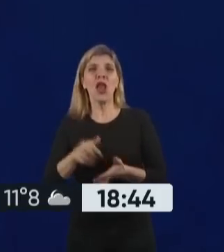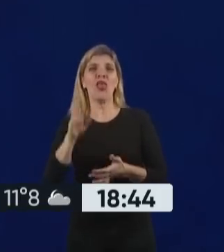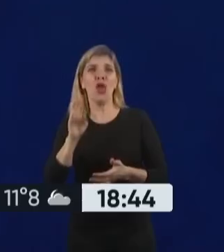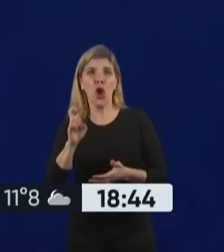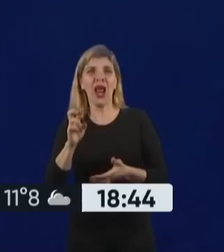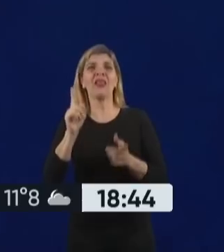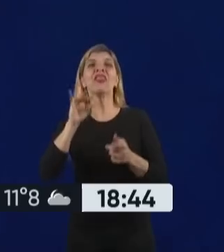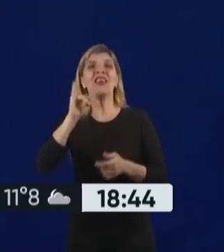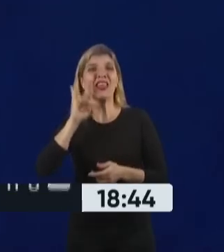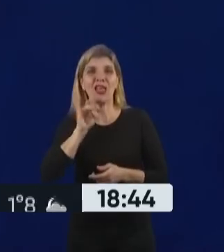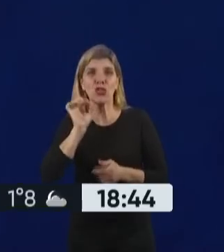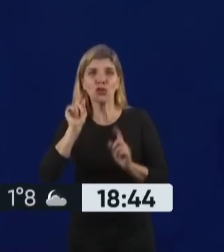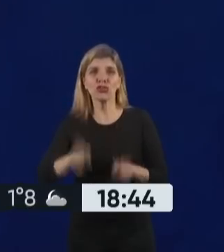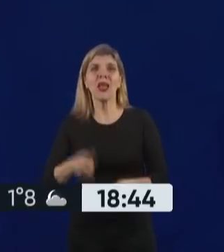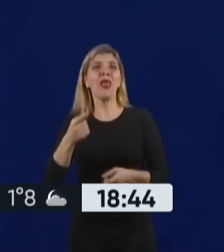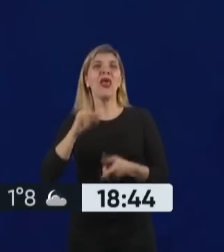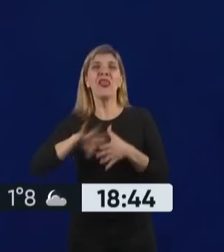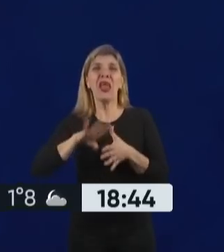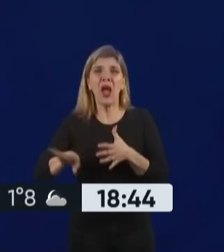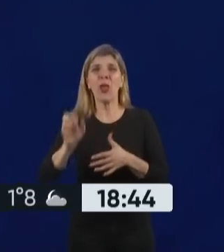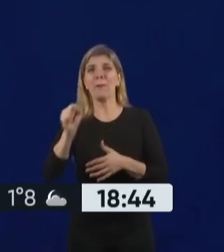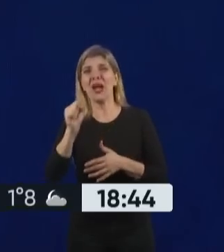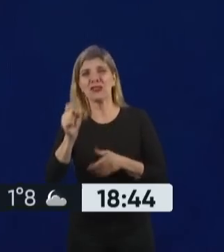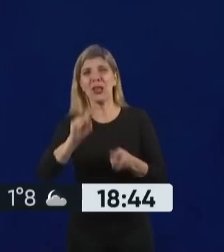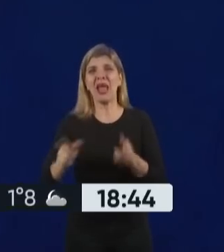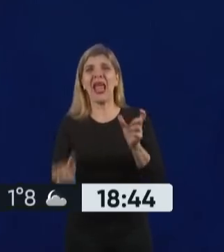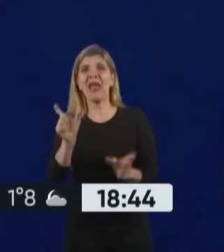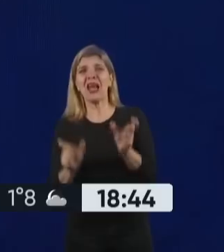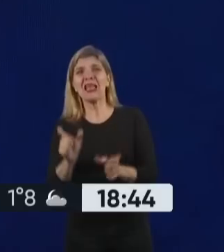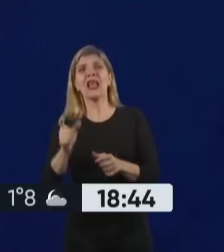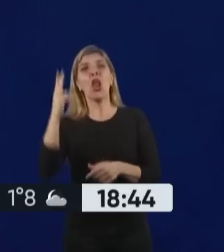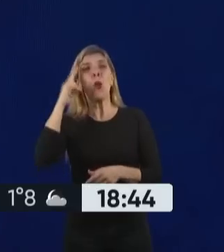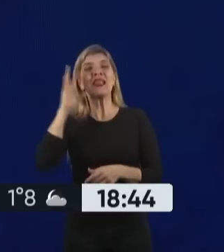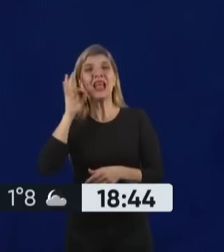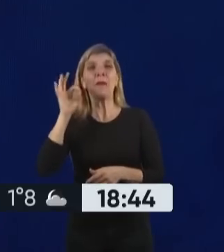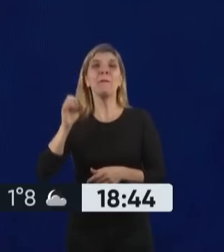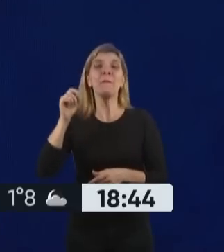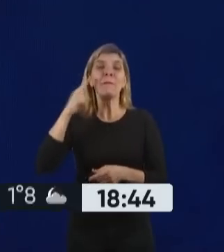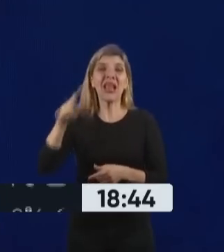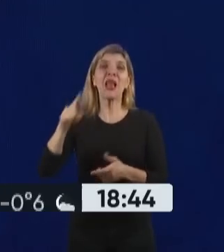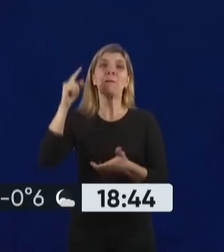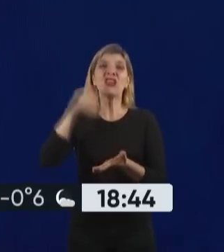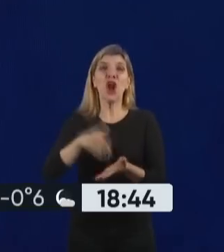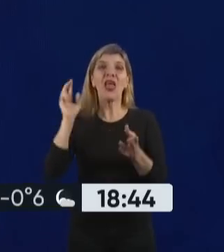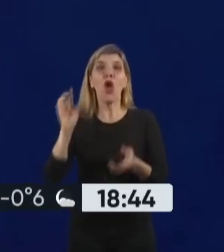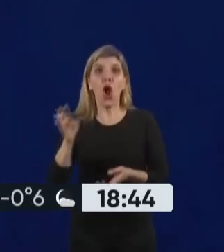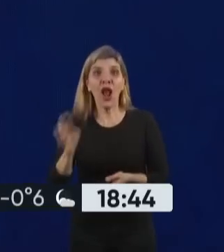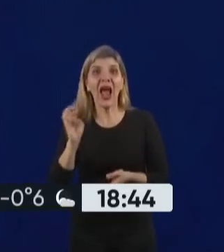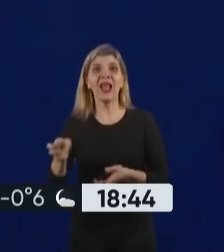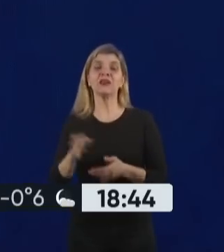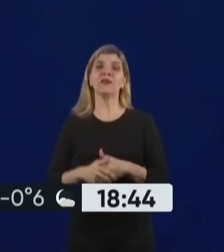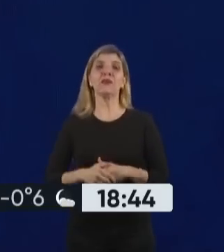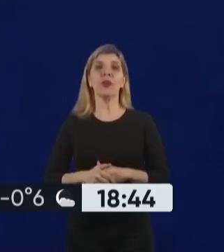por los dividendos, deuda en peso venciendo por el equivalente a 90.000 millones de dólares, 25.000 millones de dólares de